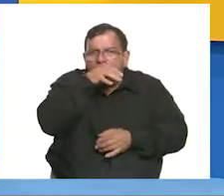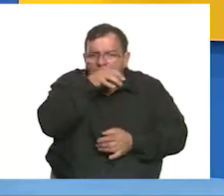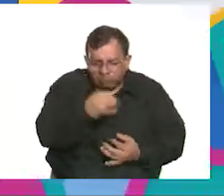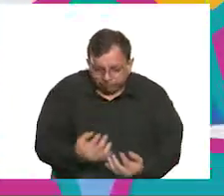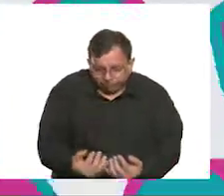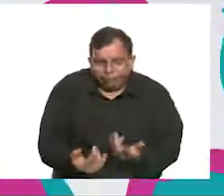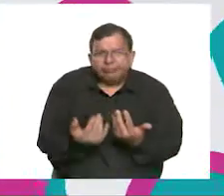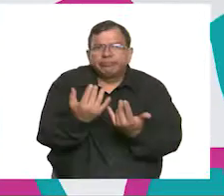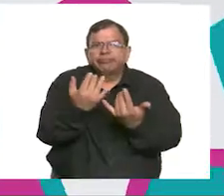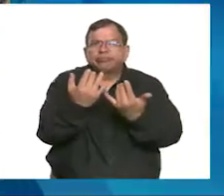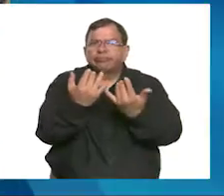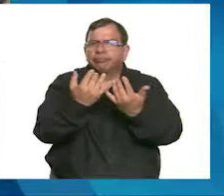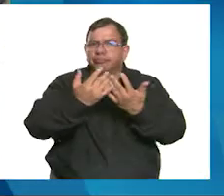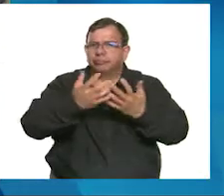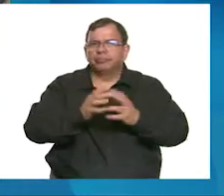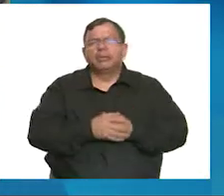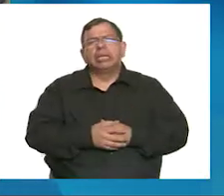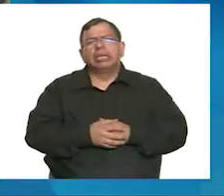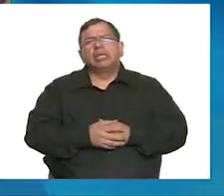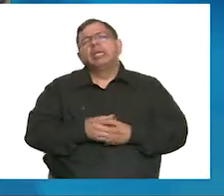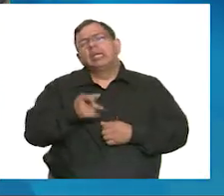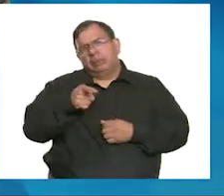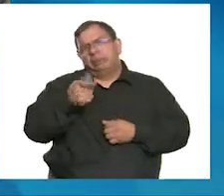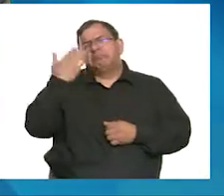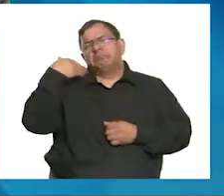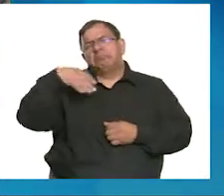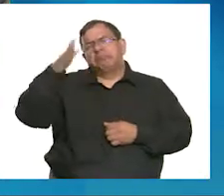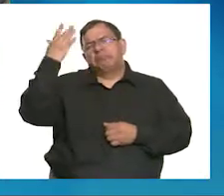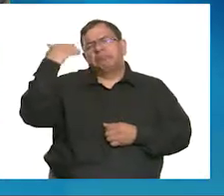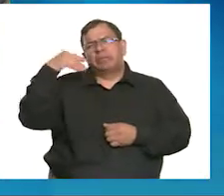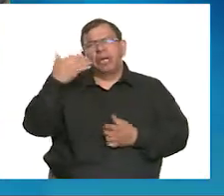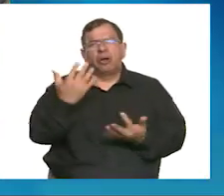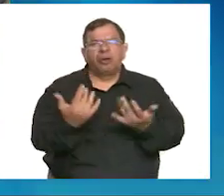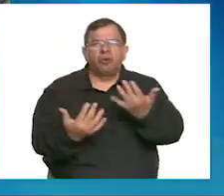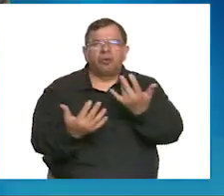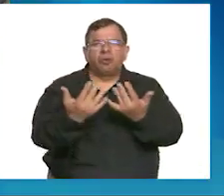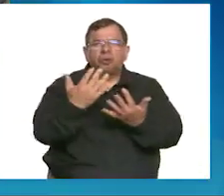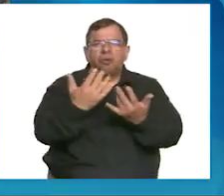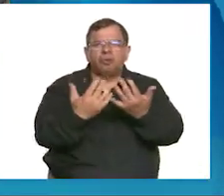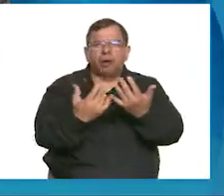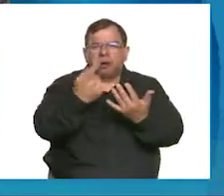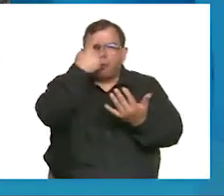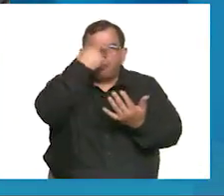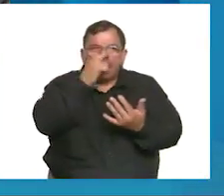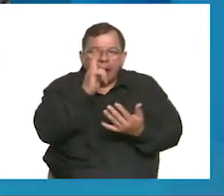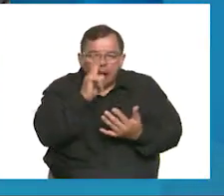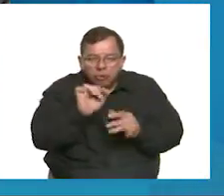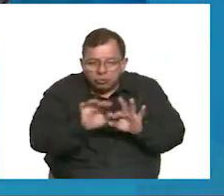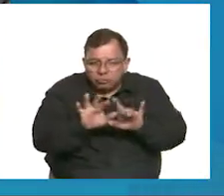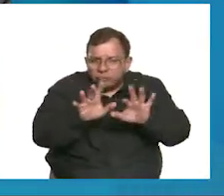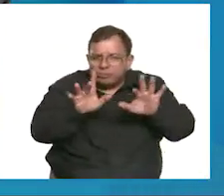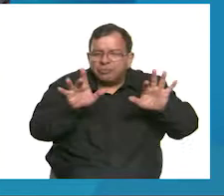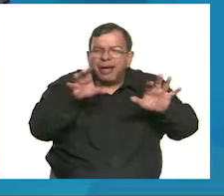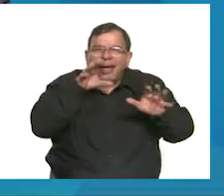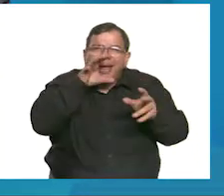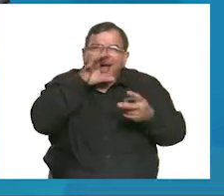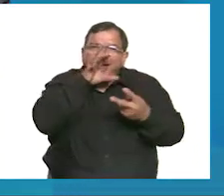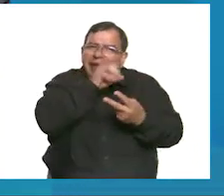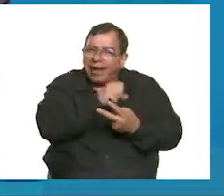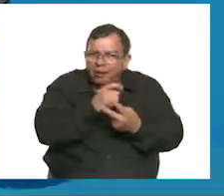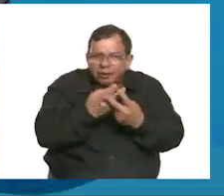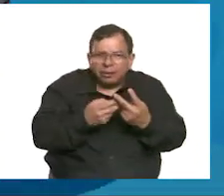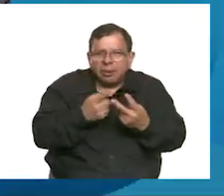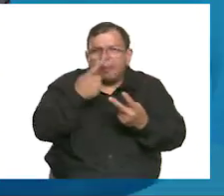producir fuego. En esa época utilizaban el fuego por la luz y el calor que emite para protegerse de